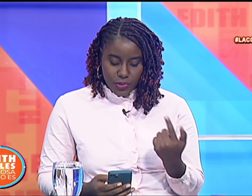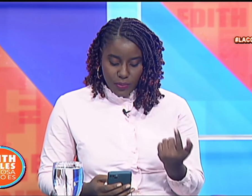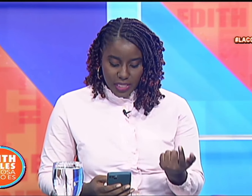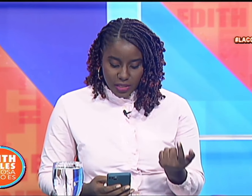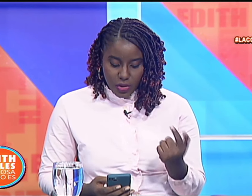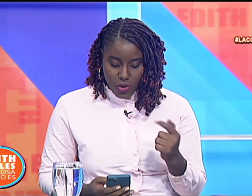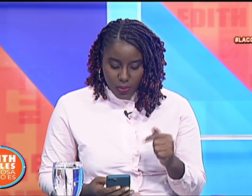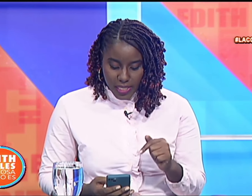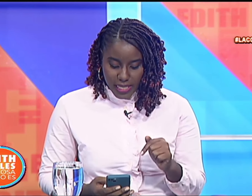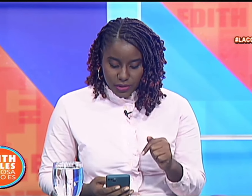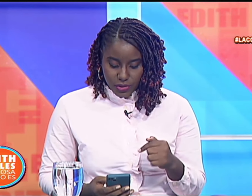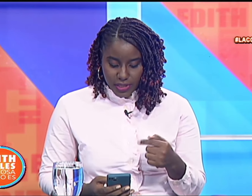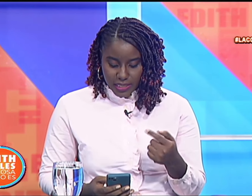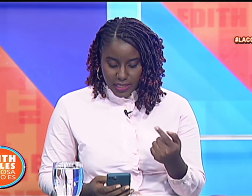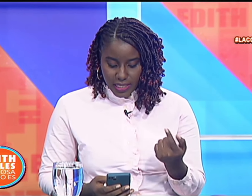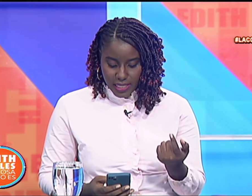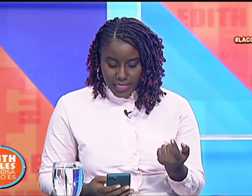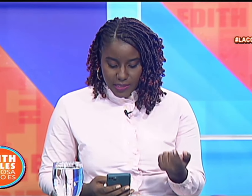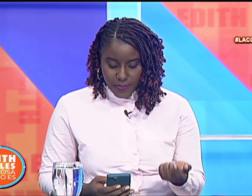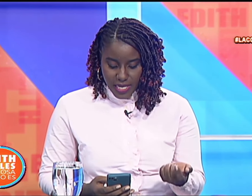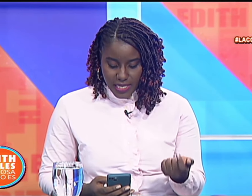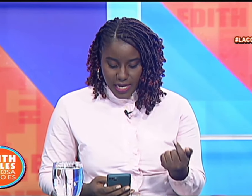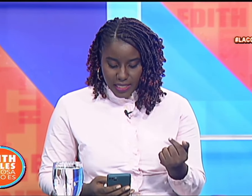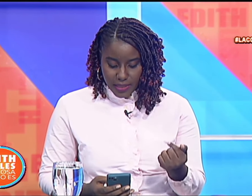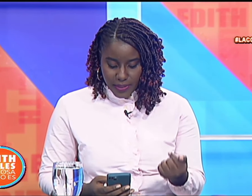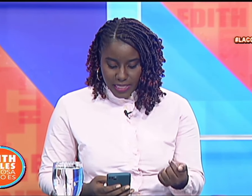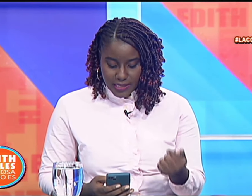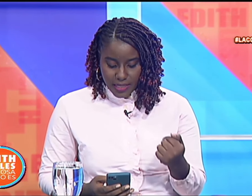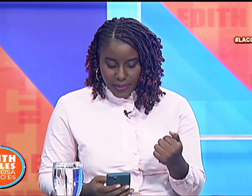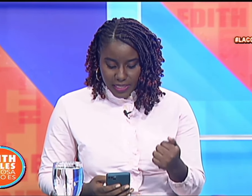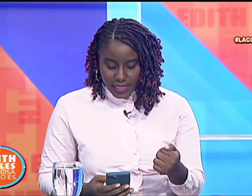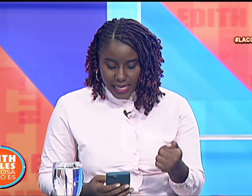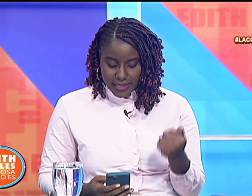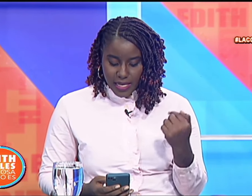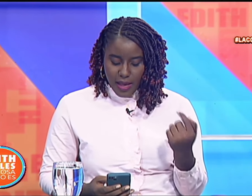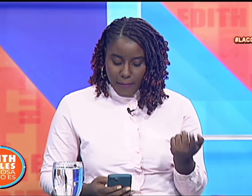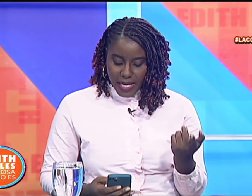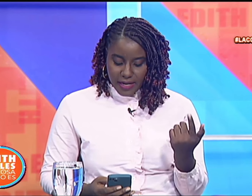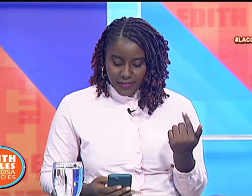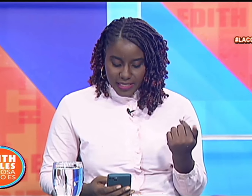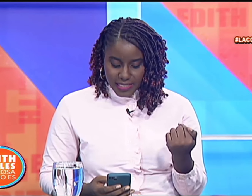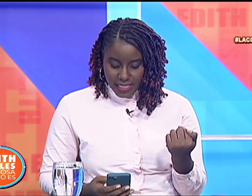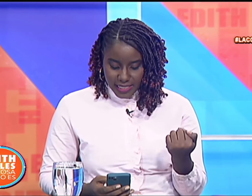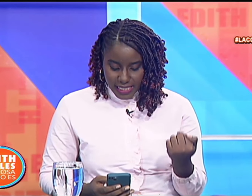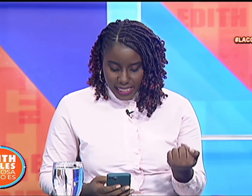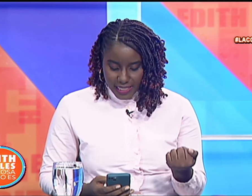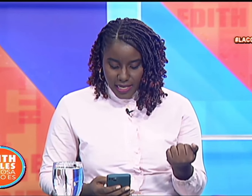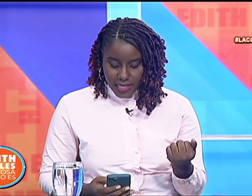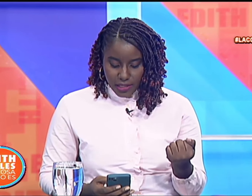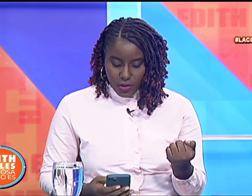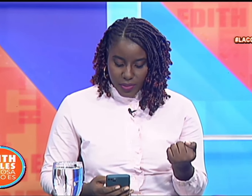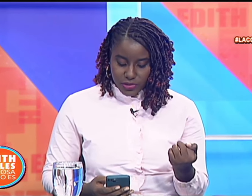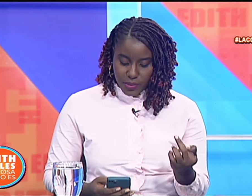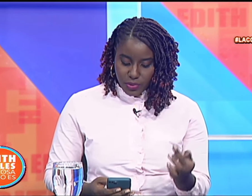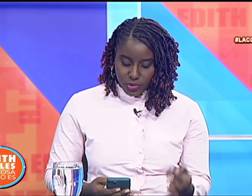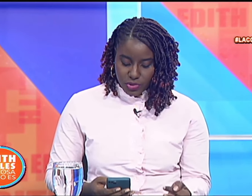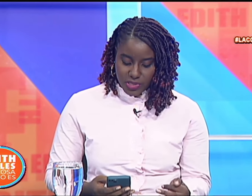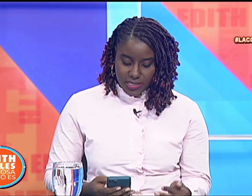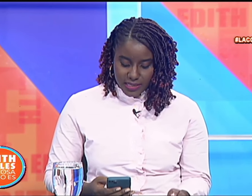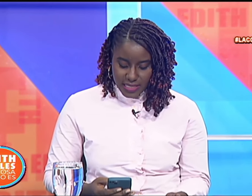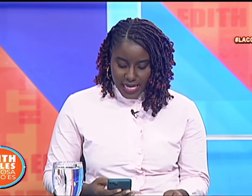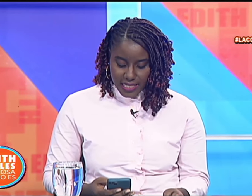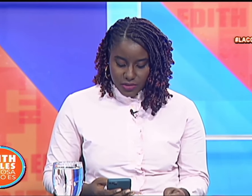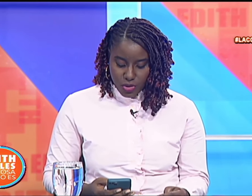registro biométrico obligatorio entre Elías Piña, Independencia, Pedernales, para facilitar el comercio de